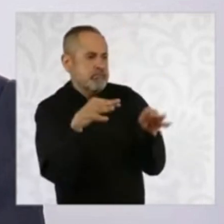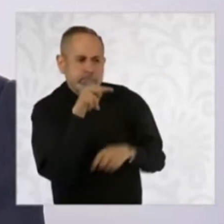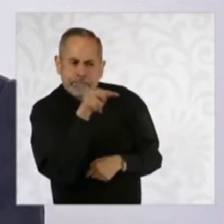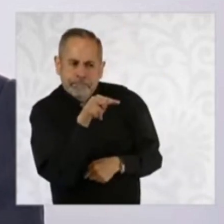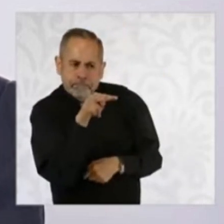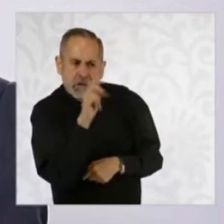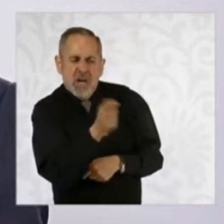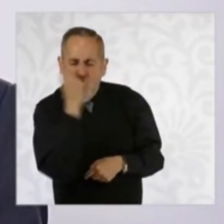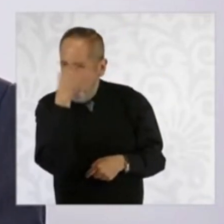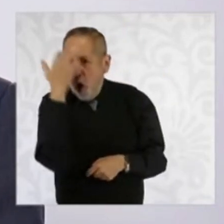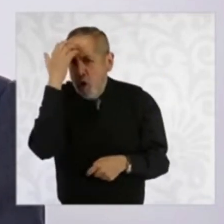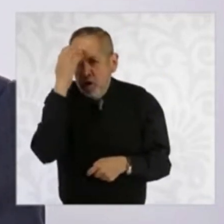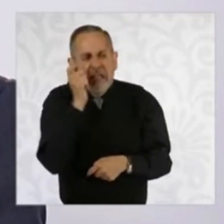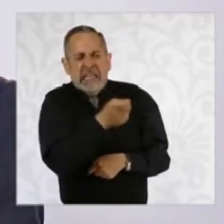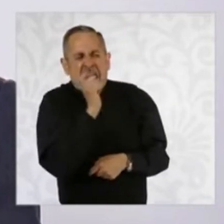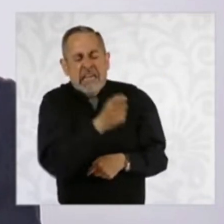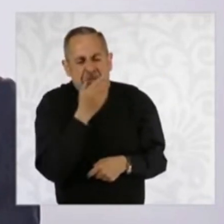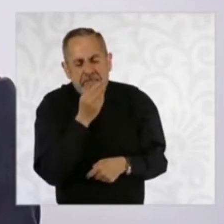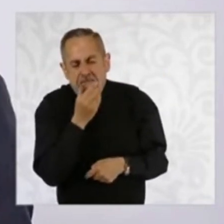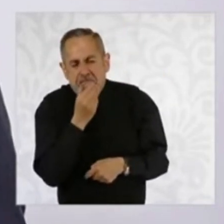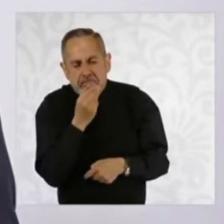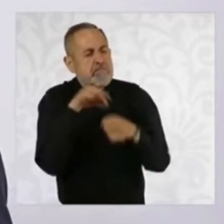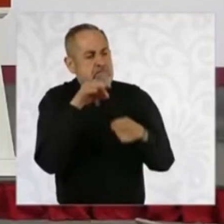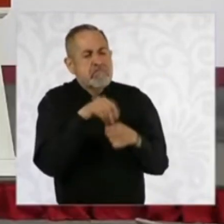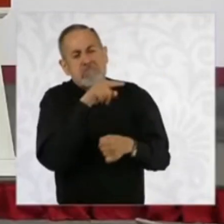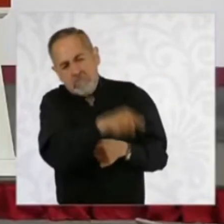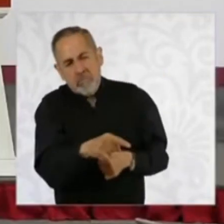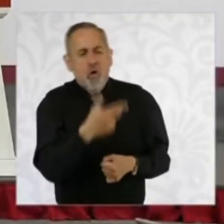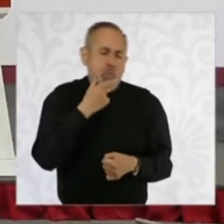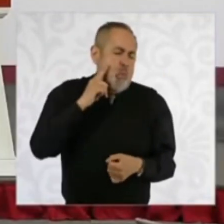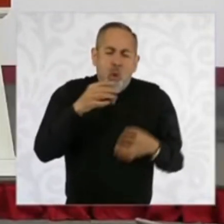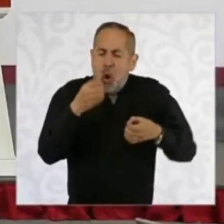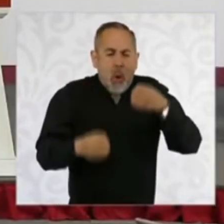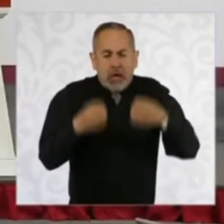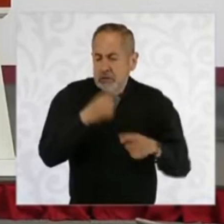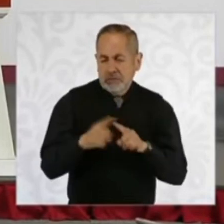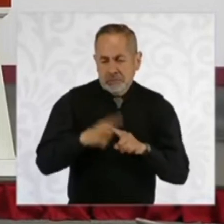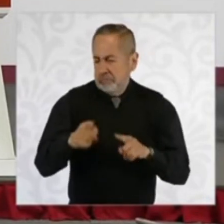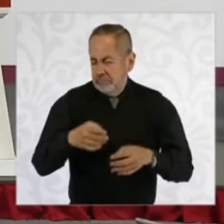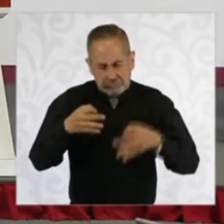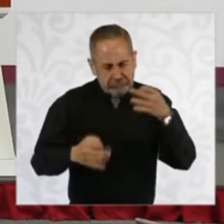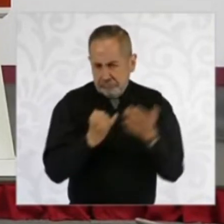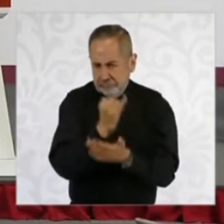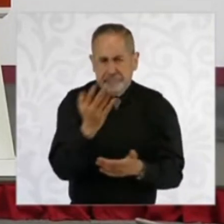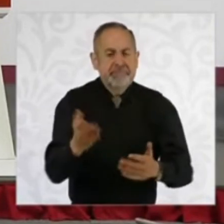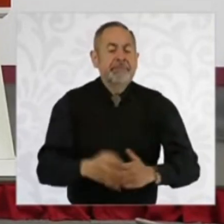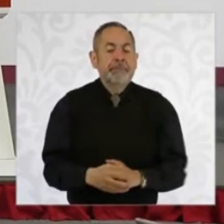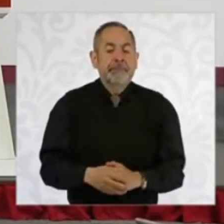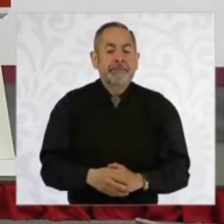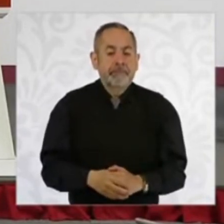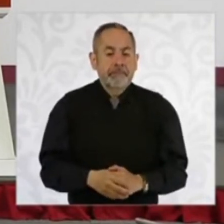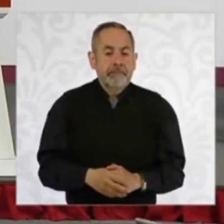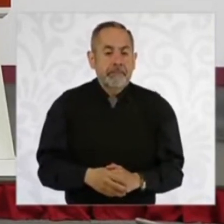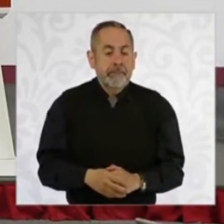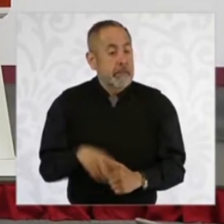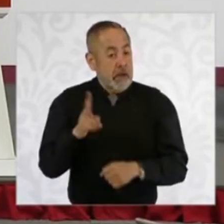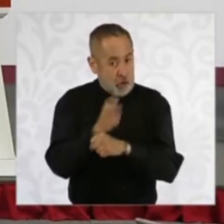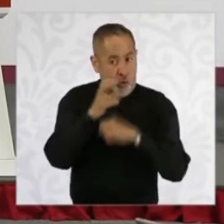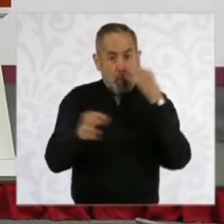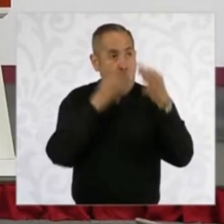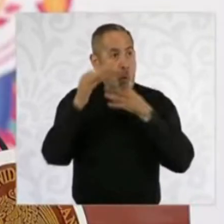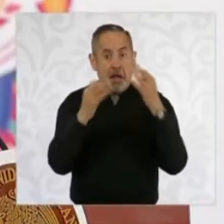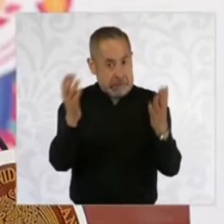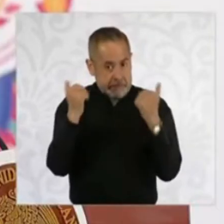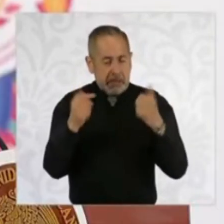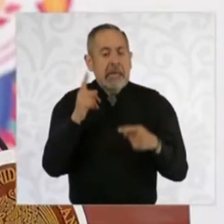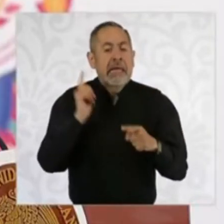quiénes serán sus próximas jueces y juezas. La que sigue, por favor. En la convocatoria se establecen cuáles